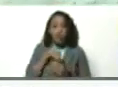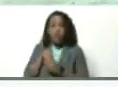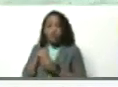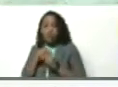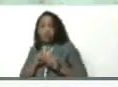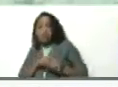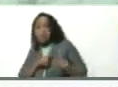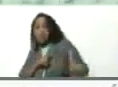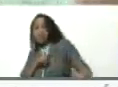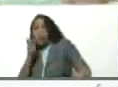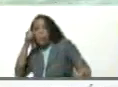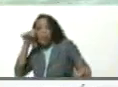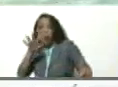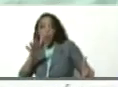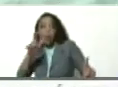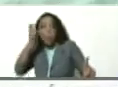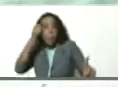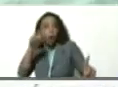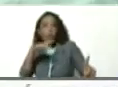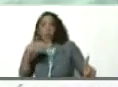y el pueblo padeciendo